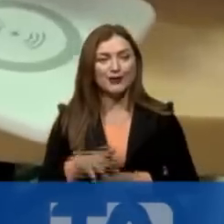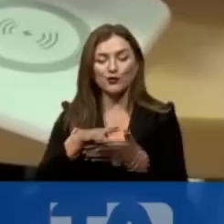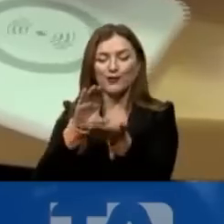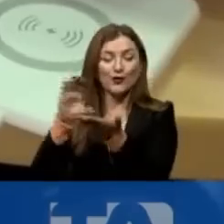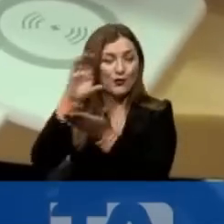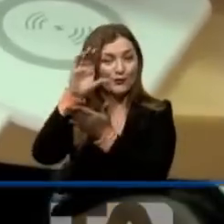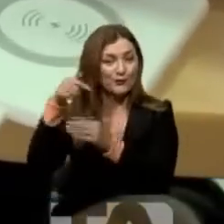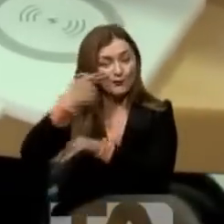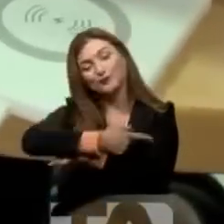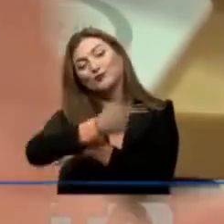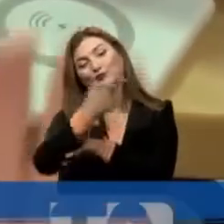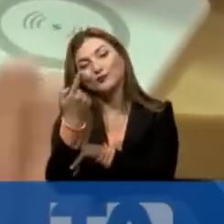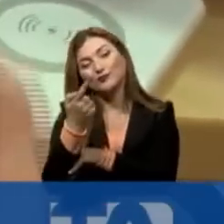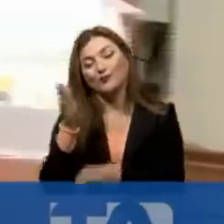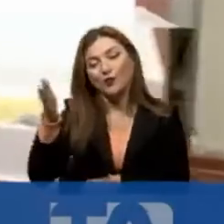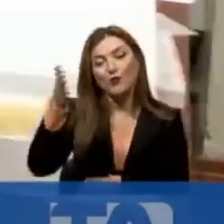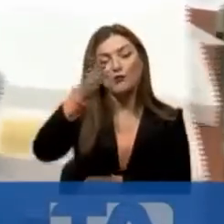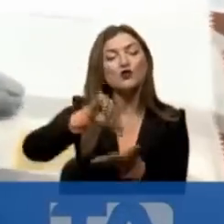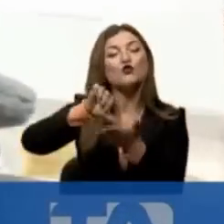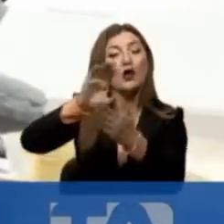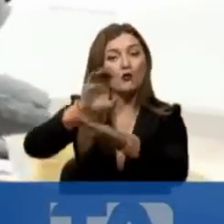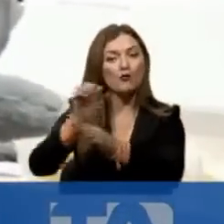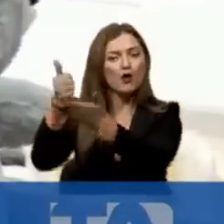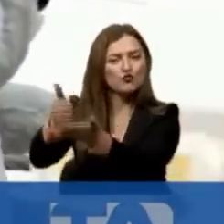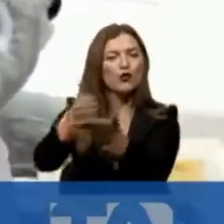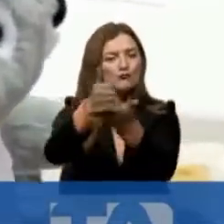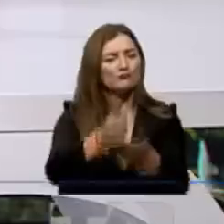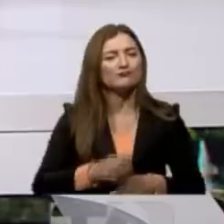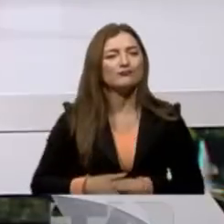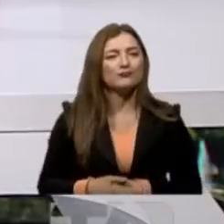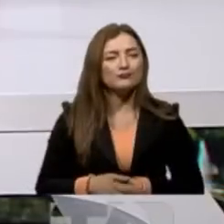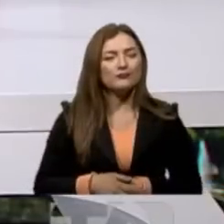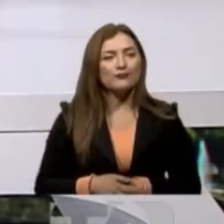los próximos días se espera llegar a otras ciudades del país con estas ayudas.